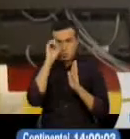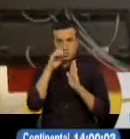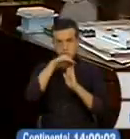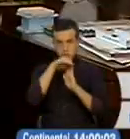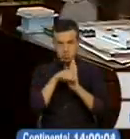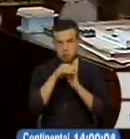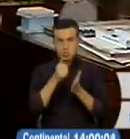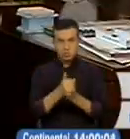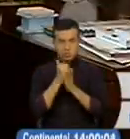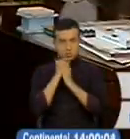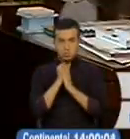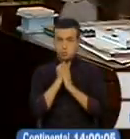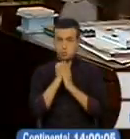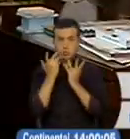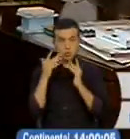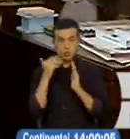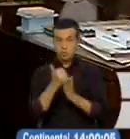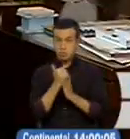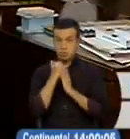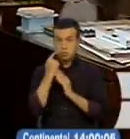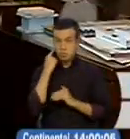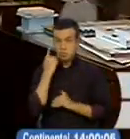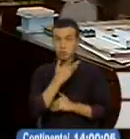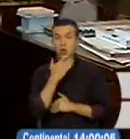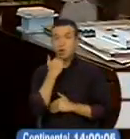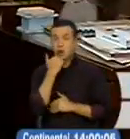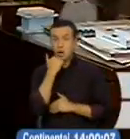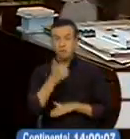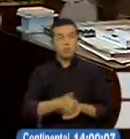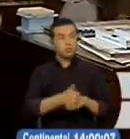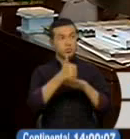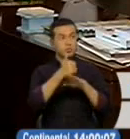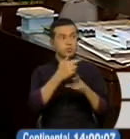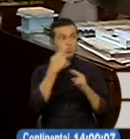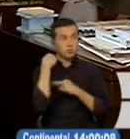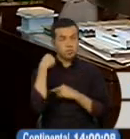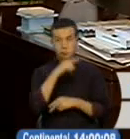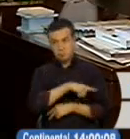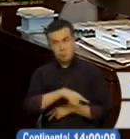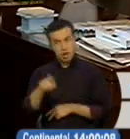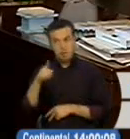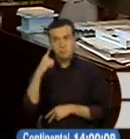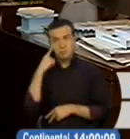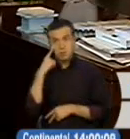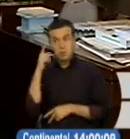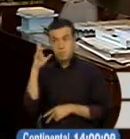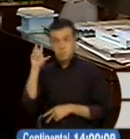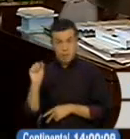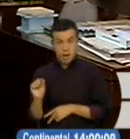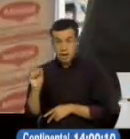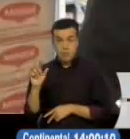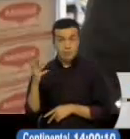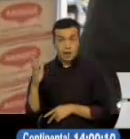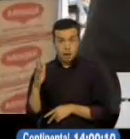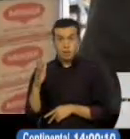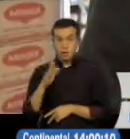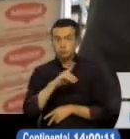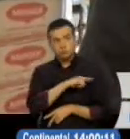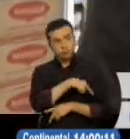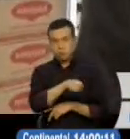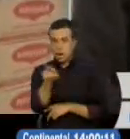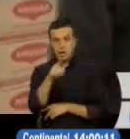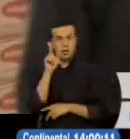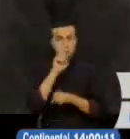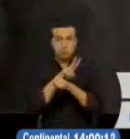nos ayude justamente para nosotros derivar a la autoridad competente, que en este caso son las intendencias de policía. Para realizar